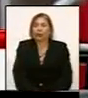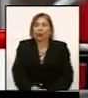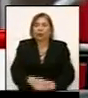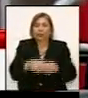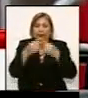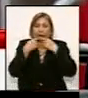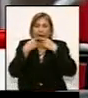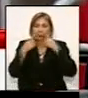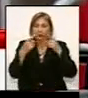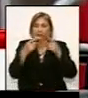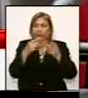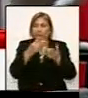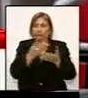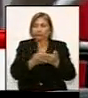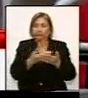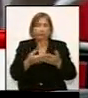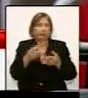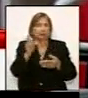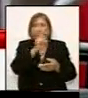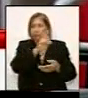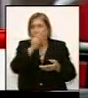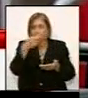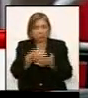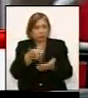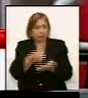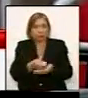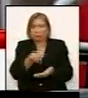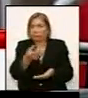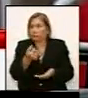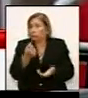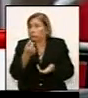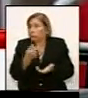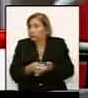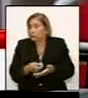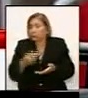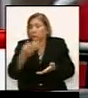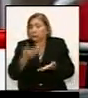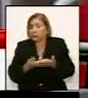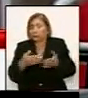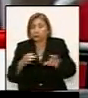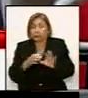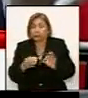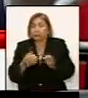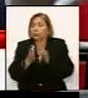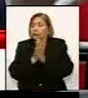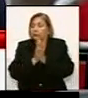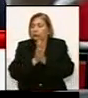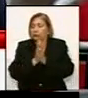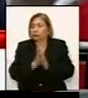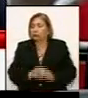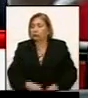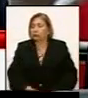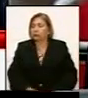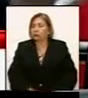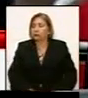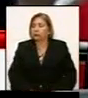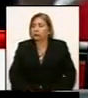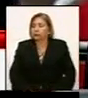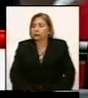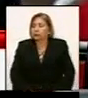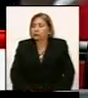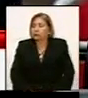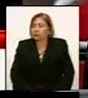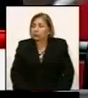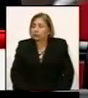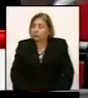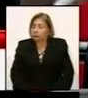informe pericial no obra en autos, y yo le pediría a la congresista Beteta, que le tengo